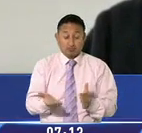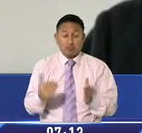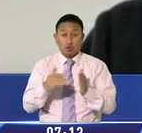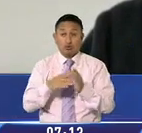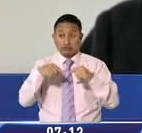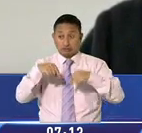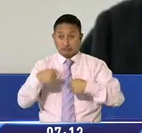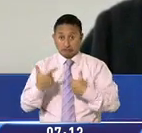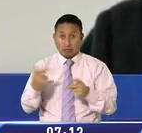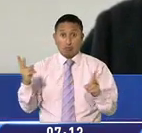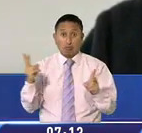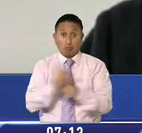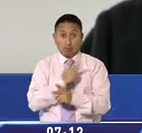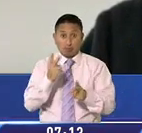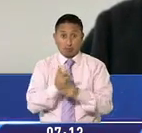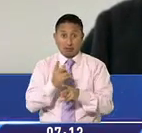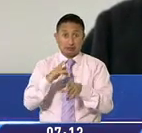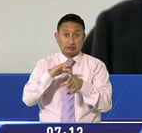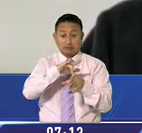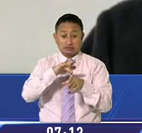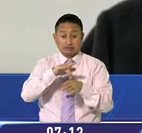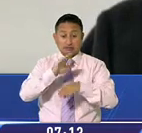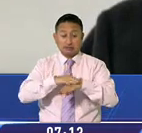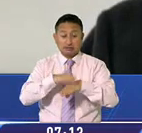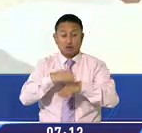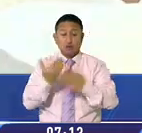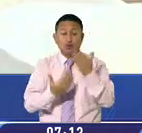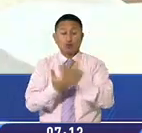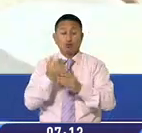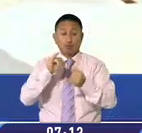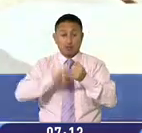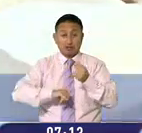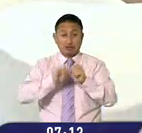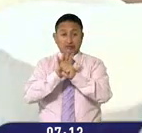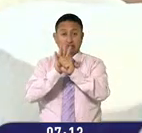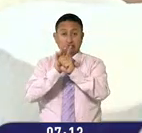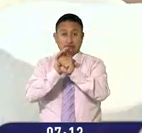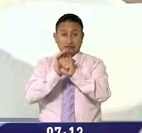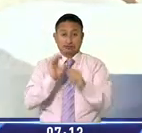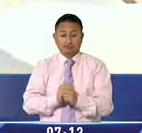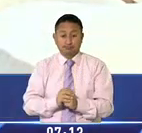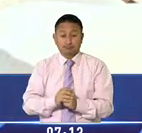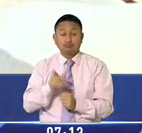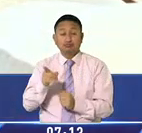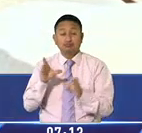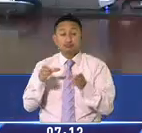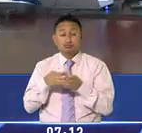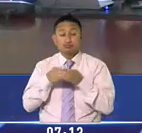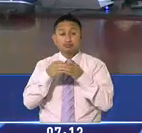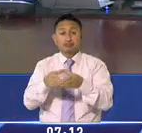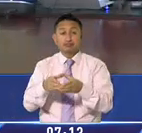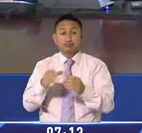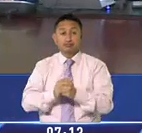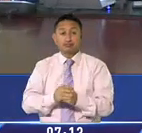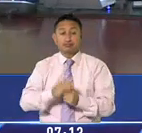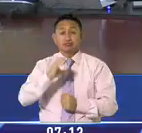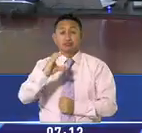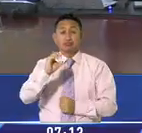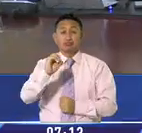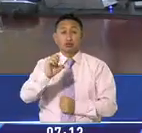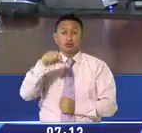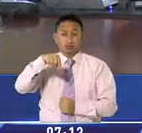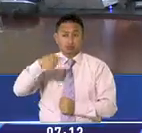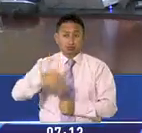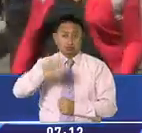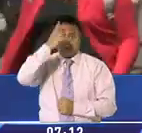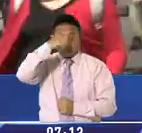por la presencia del variante Omicron. El proyecto normativo le faculta al Comité de Operaciones de Emergencia a tomar decisiones como